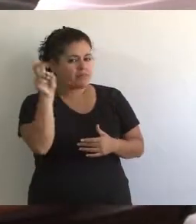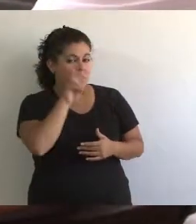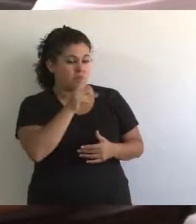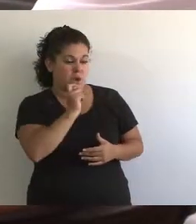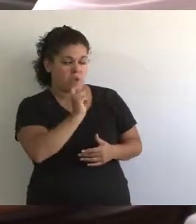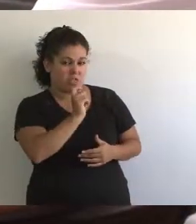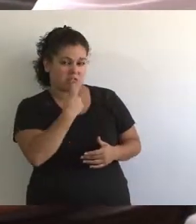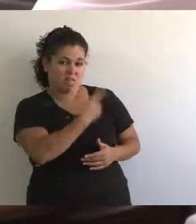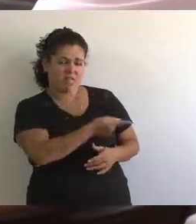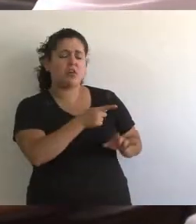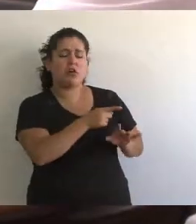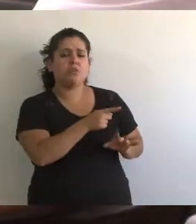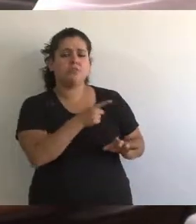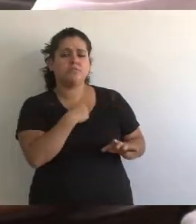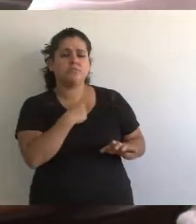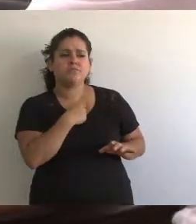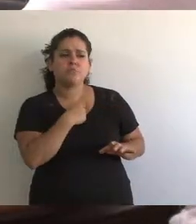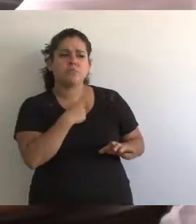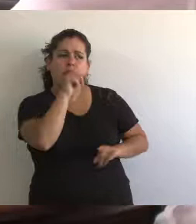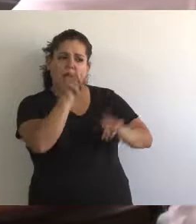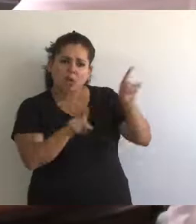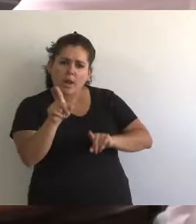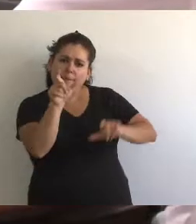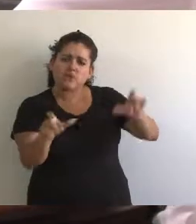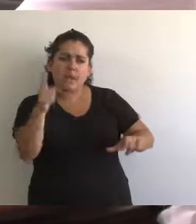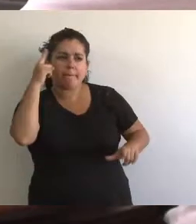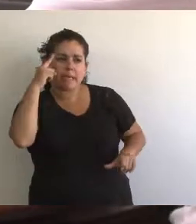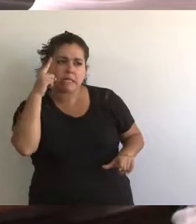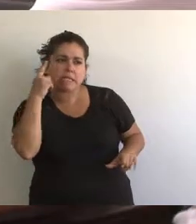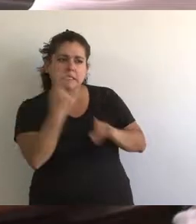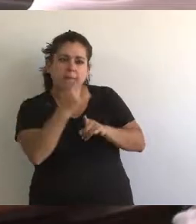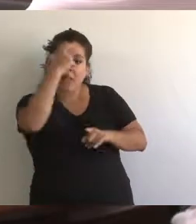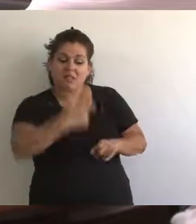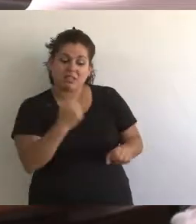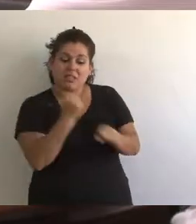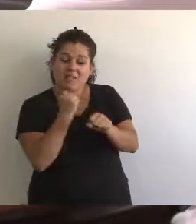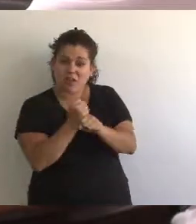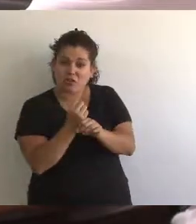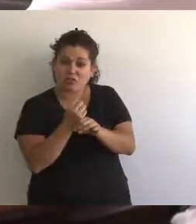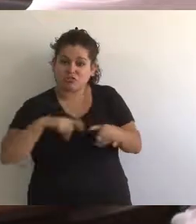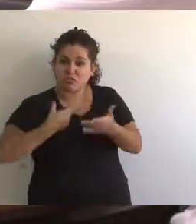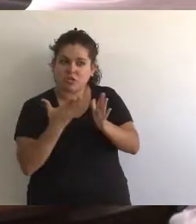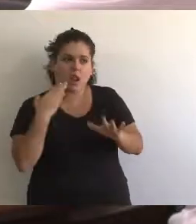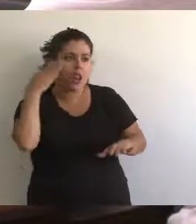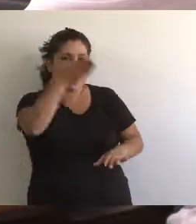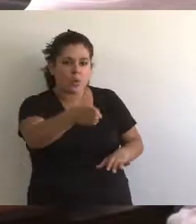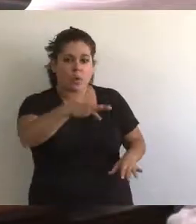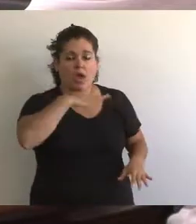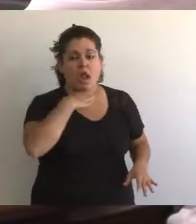Rosario, el concepto natural, así que tiene la gente, es el trabajador social es el que va a la villa a arreglar los problemas que